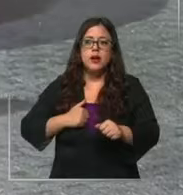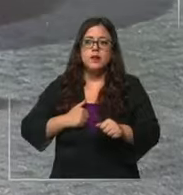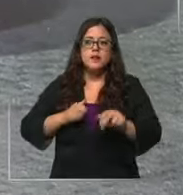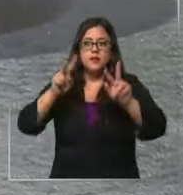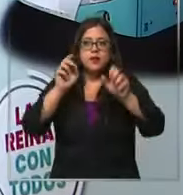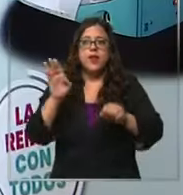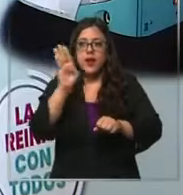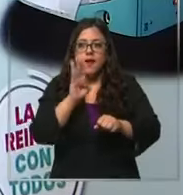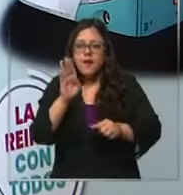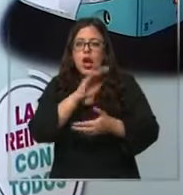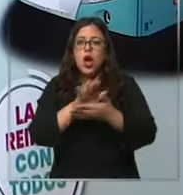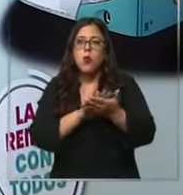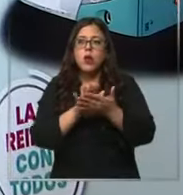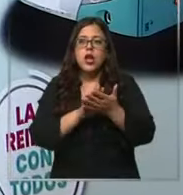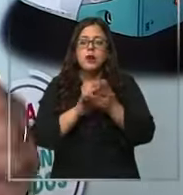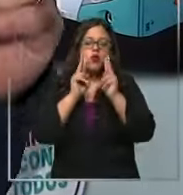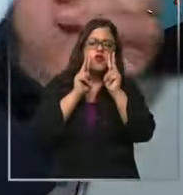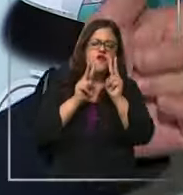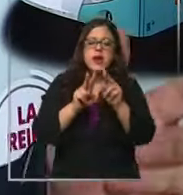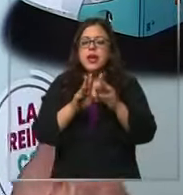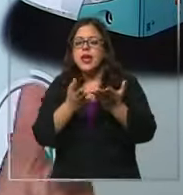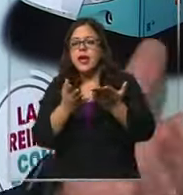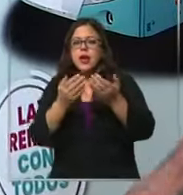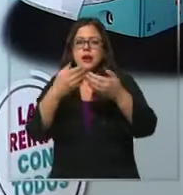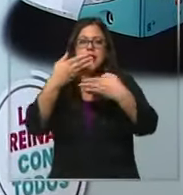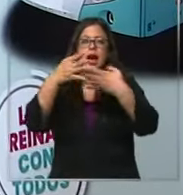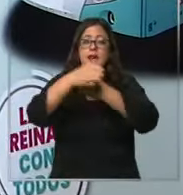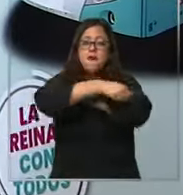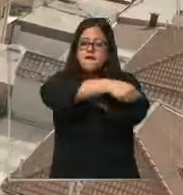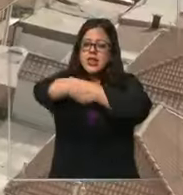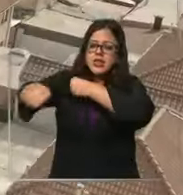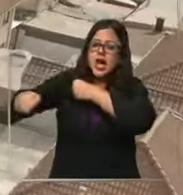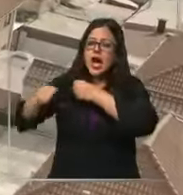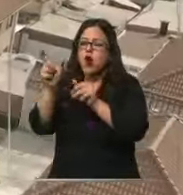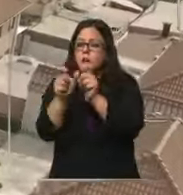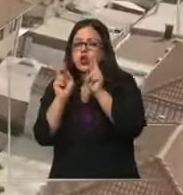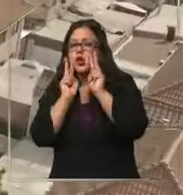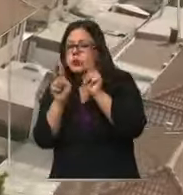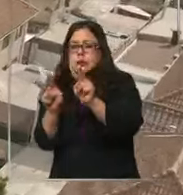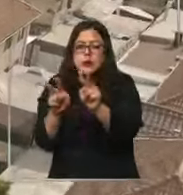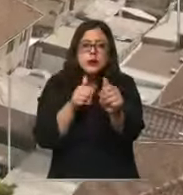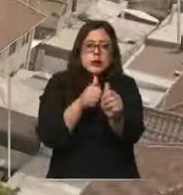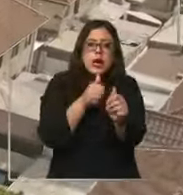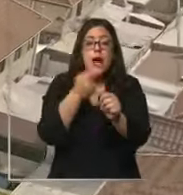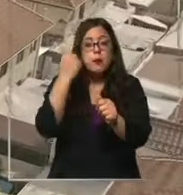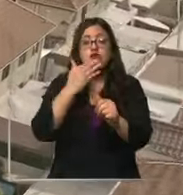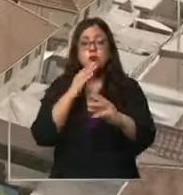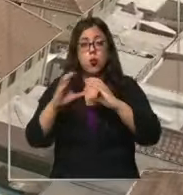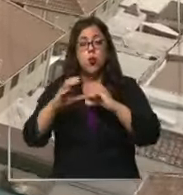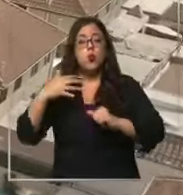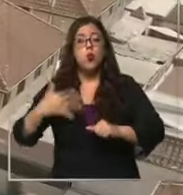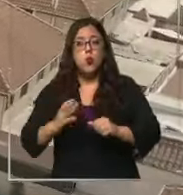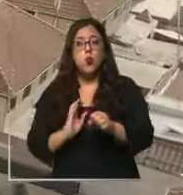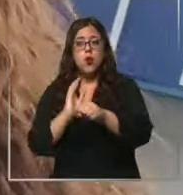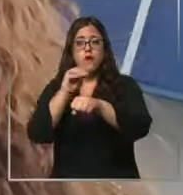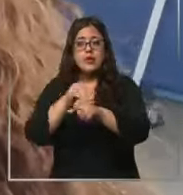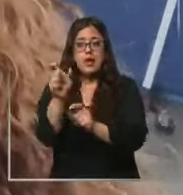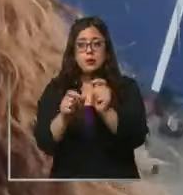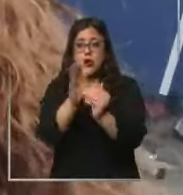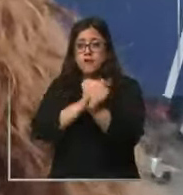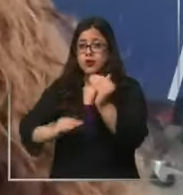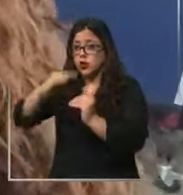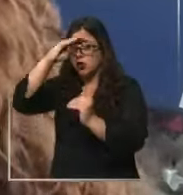básicas, ¿no? ¿No es cierto? Que, por ejemplo, no esté forzada una reja, una ventana abierta o personas merodeando. Pero la comunicación también es importante. Avisarle a su vecino